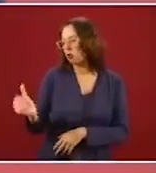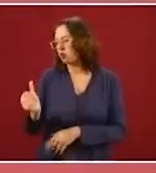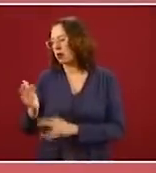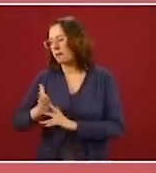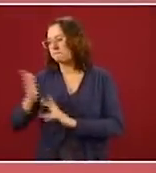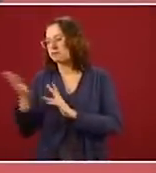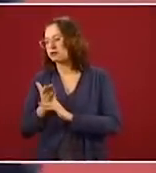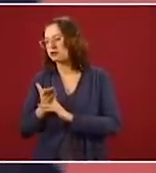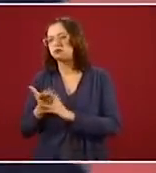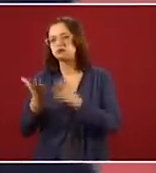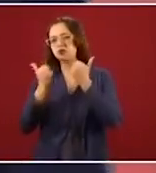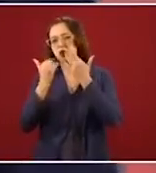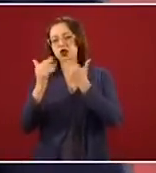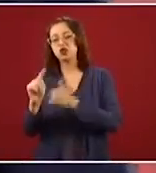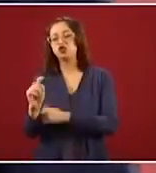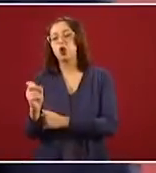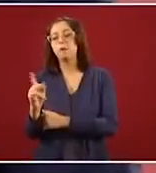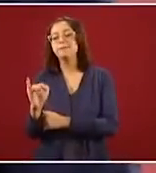que están dando servicio,